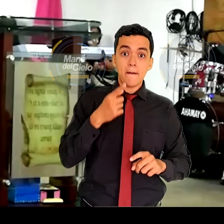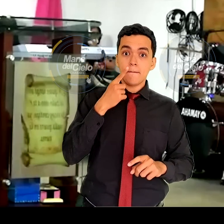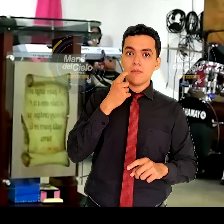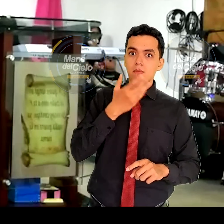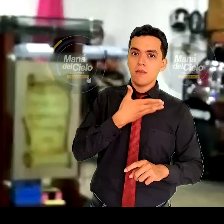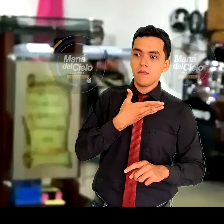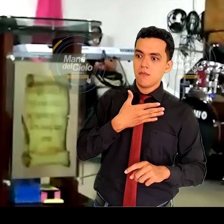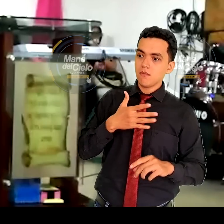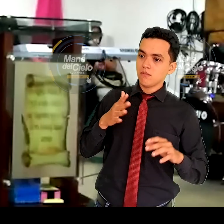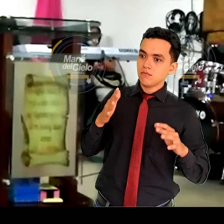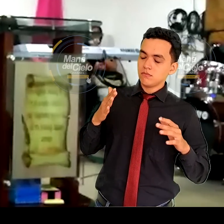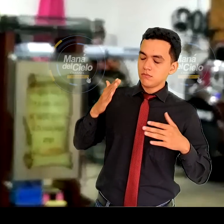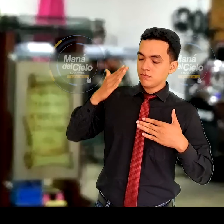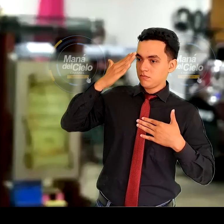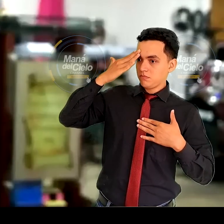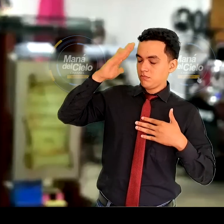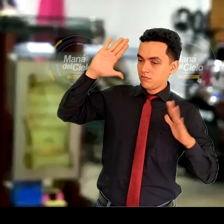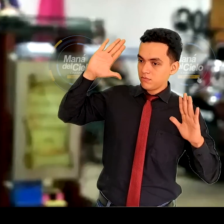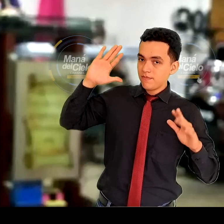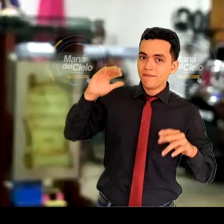Y le digo yo a la mamá: